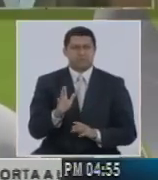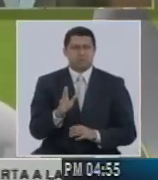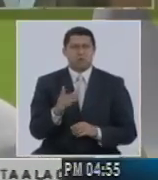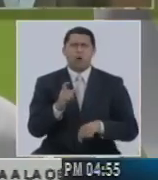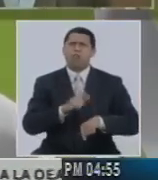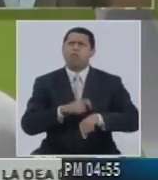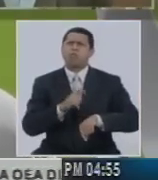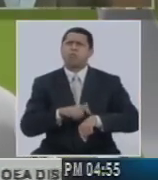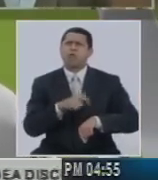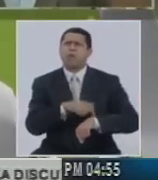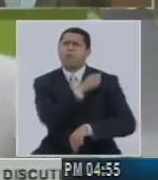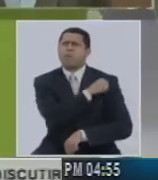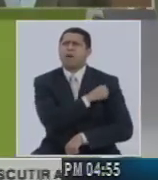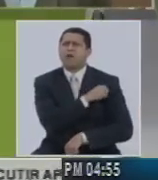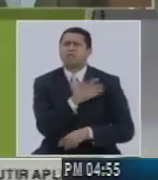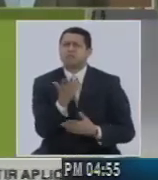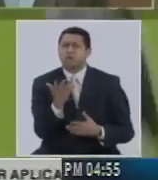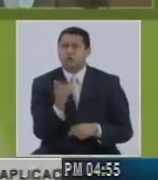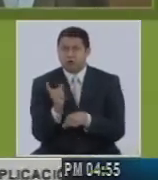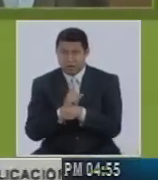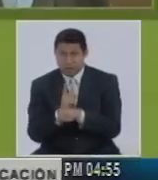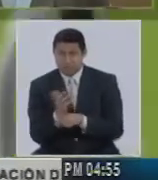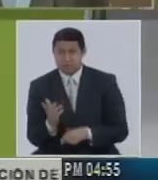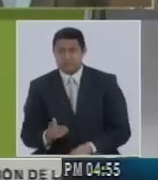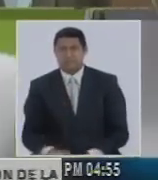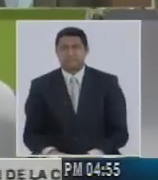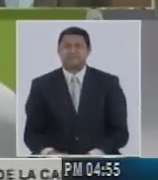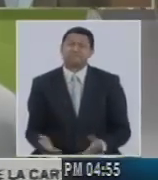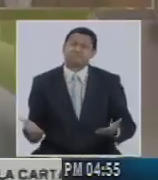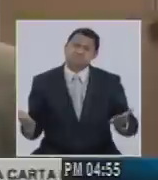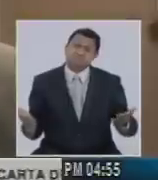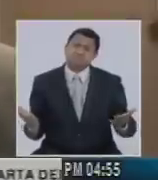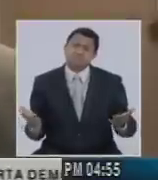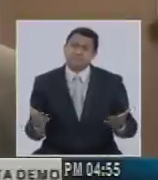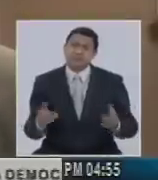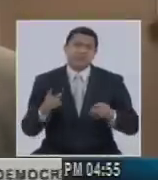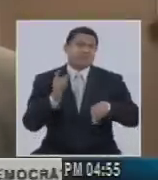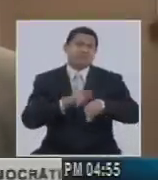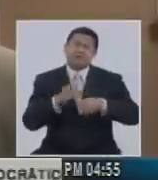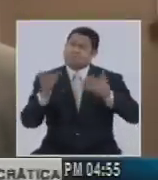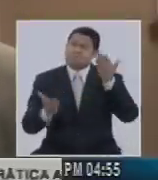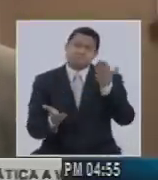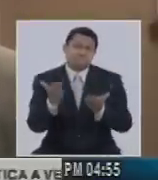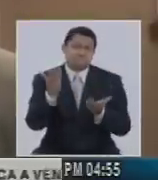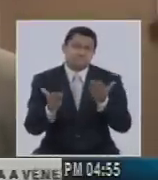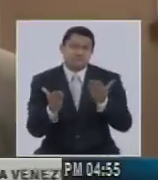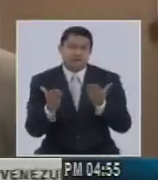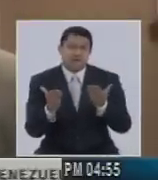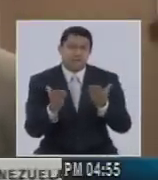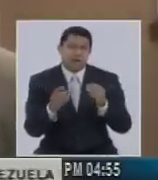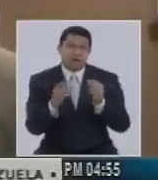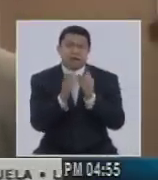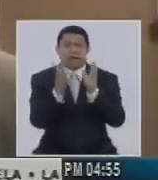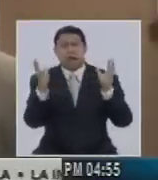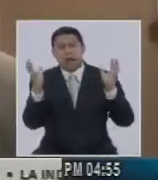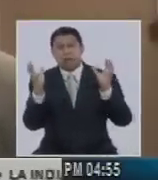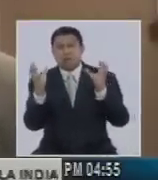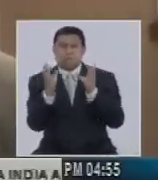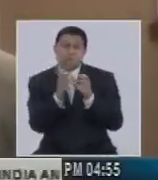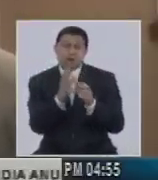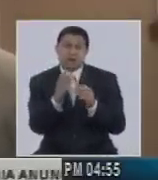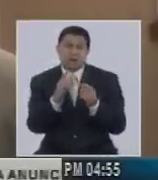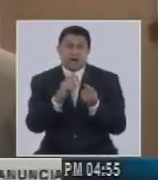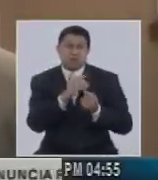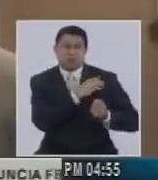duración exacta de esta operación? ¿Es una operación rápida? Bueno, exacta no depende porque el tamaño de la lesión, la calidad del